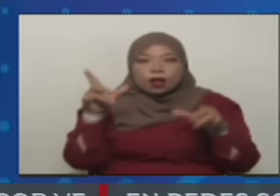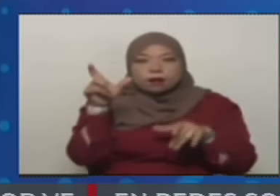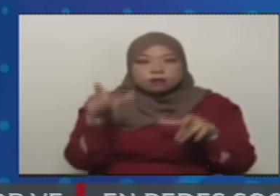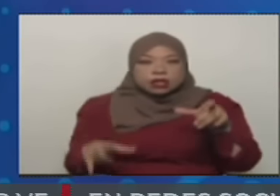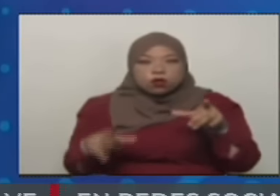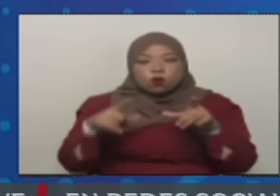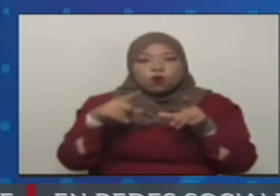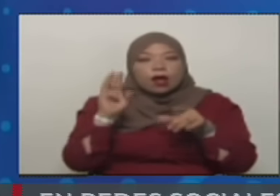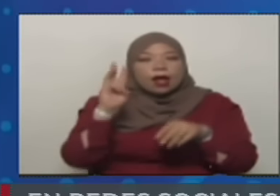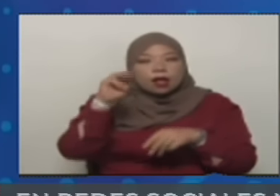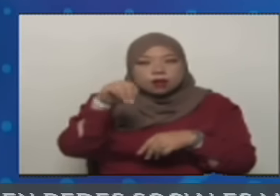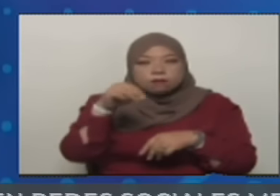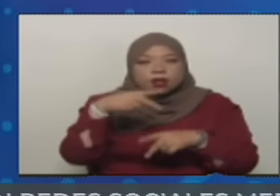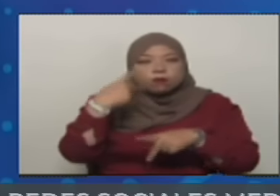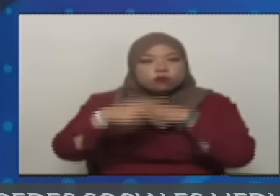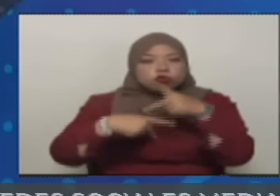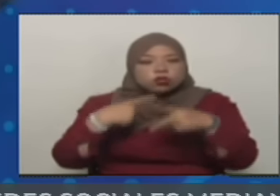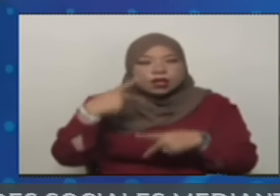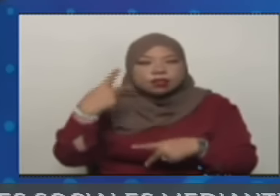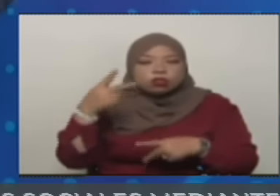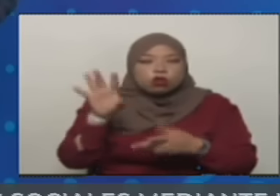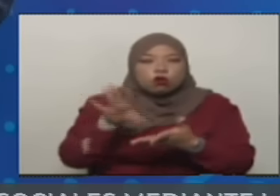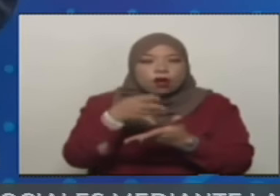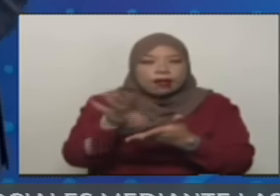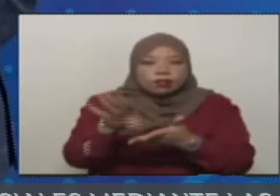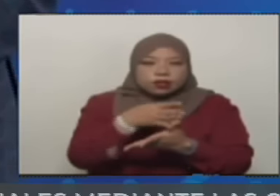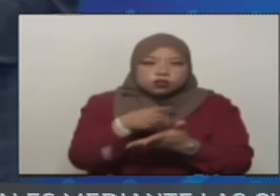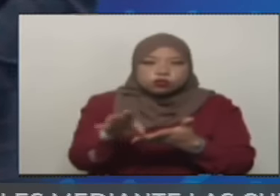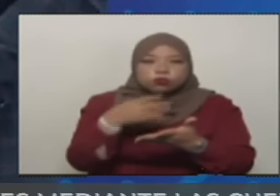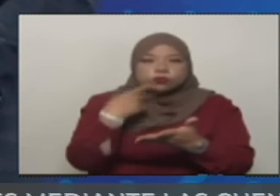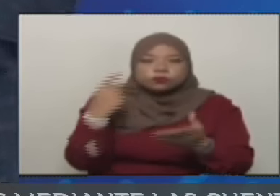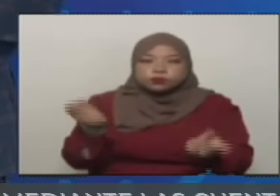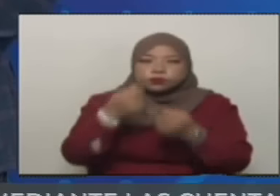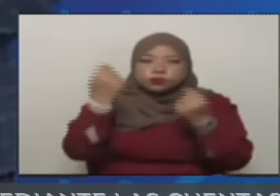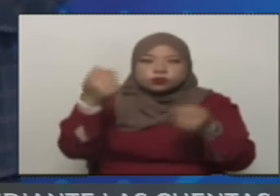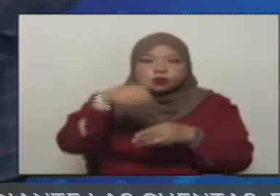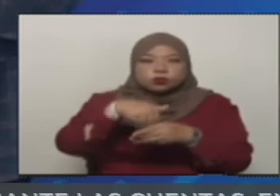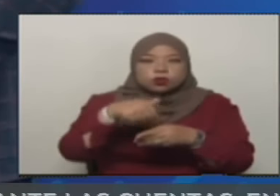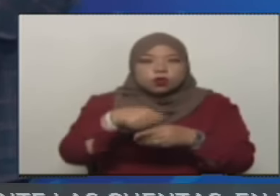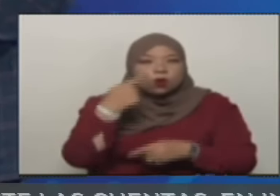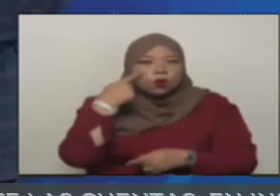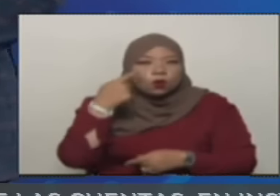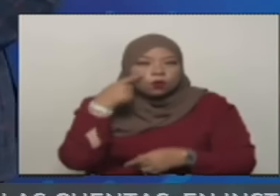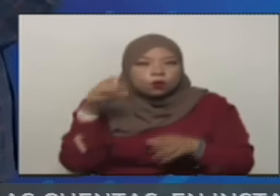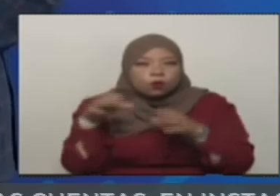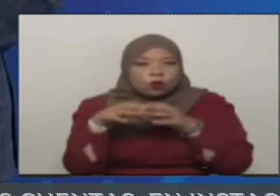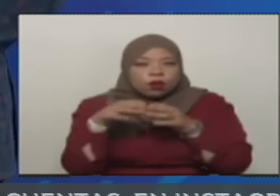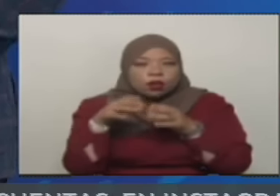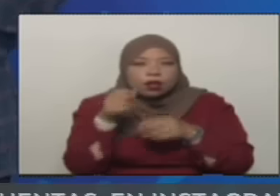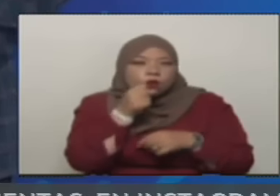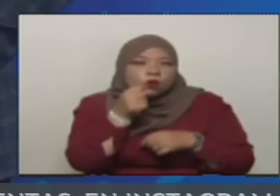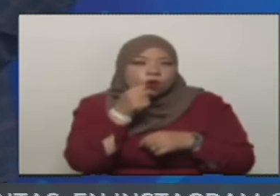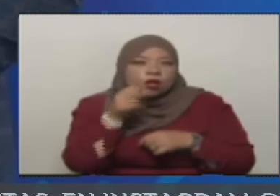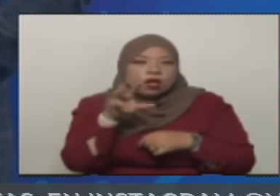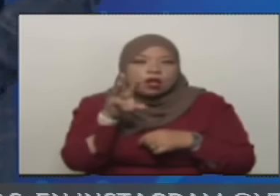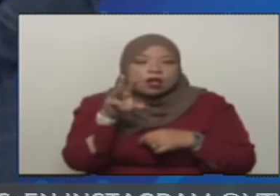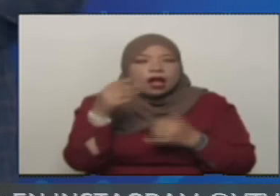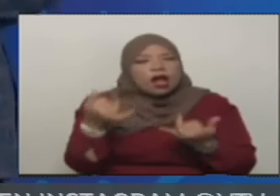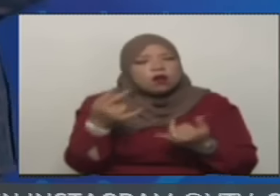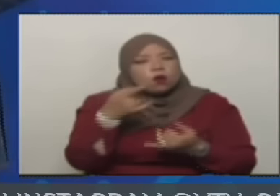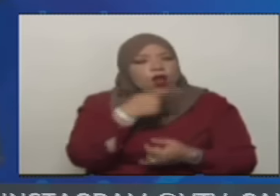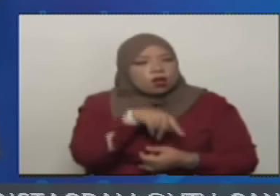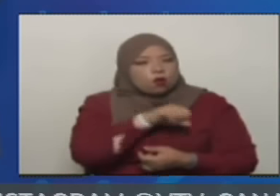Ellos, bueno, por todas las situaciones que hemos vivido en nuestra patria querida. Te he visto que tuviste una reunión con Antonio Banderas recientemente. Sí, sí, sí,